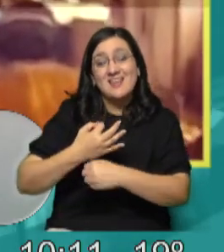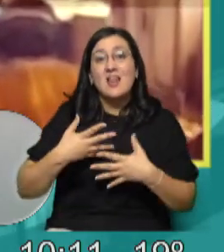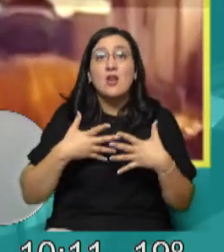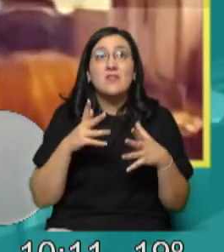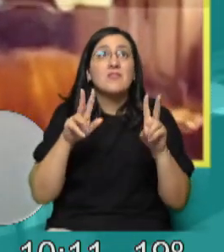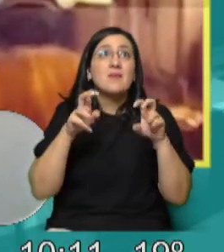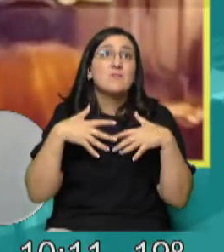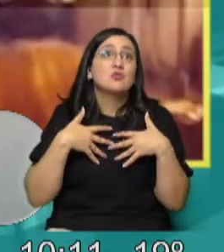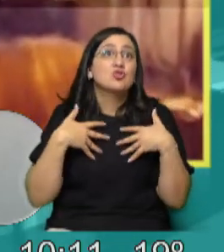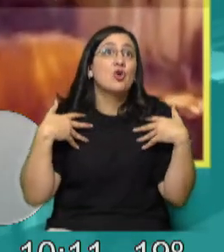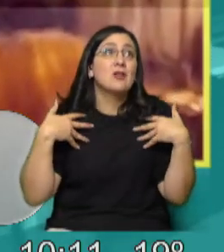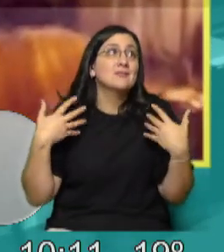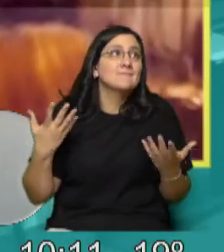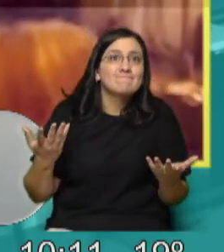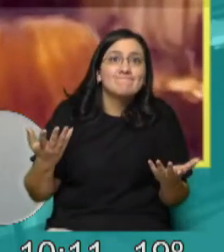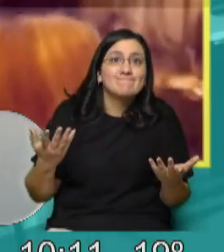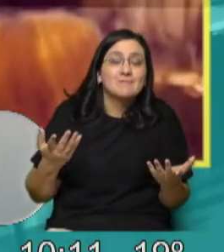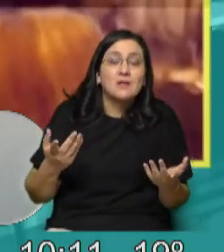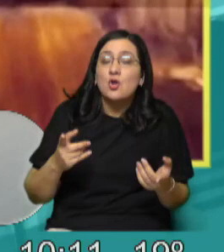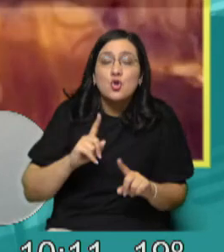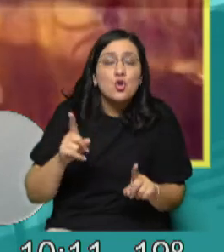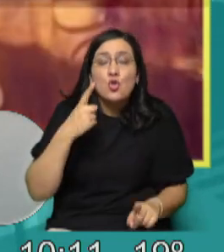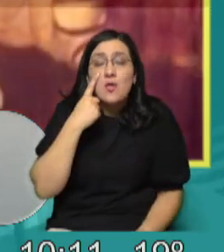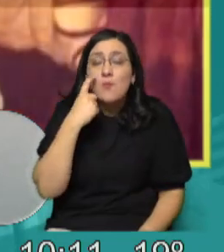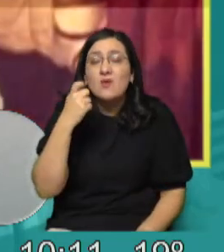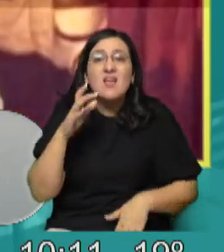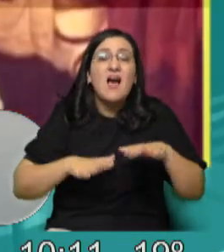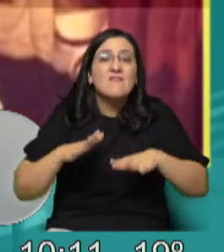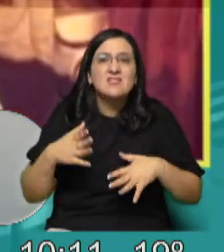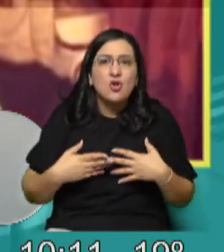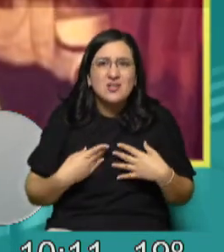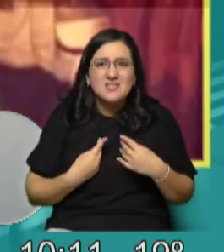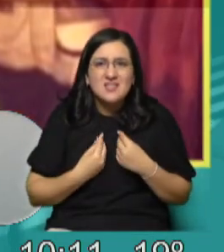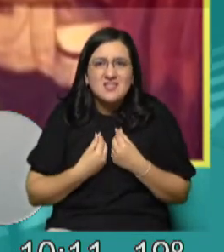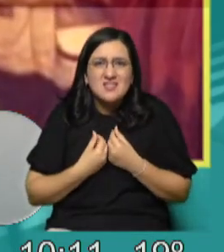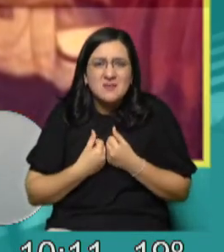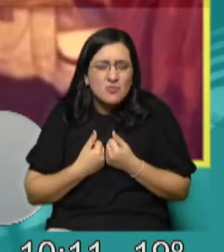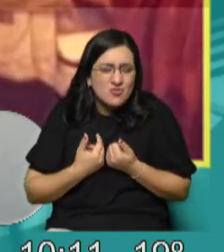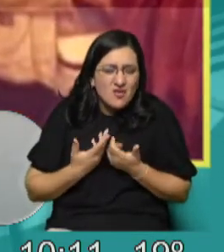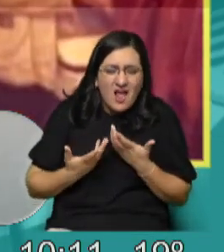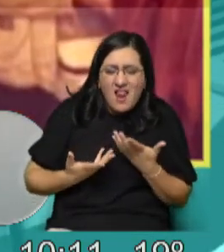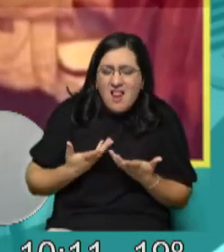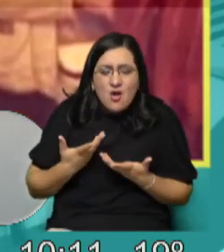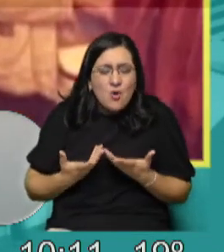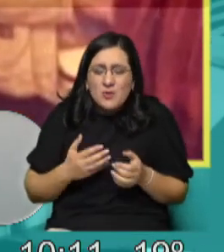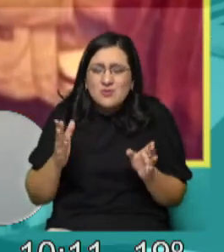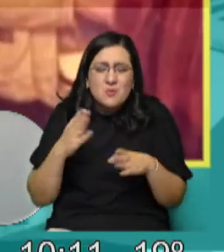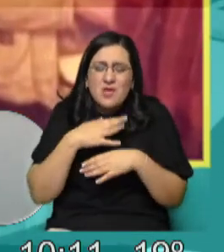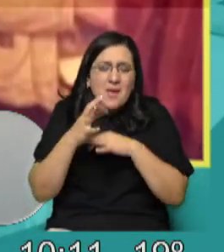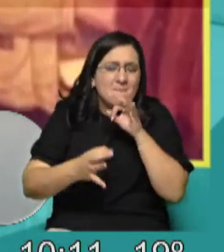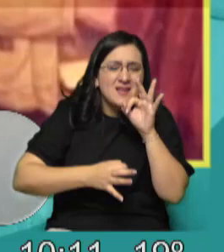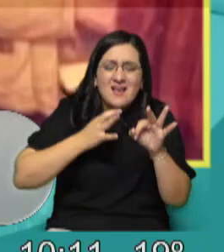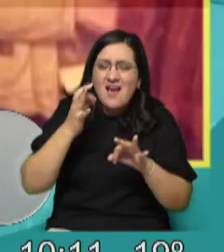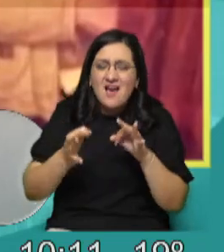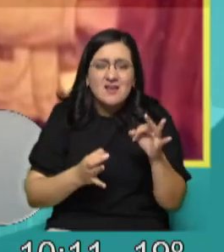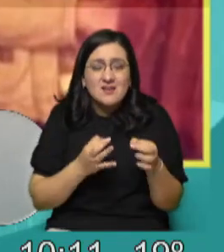emociones. Nosotros no sabemos ni siquiera identificar a veces qué es lo que estamos sintiendo, qué es lo que nos está pasando, ¿no? A veces no lo podemos decir. Entonces,